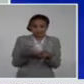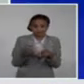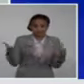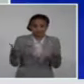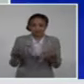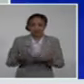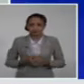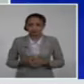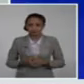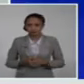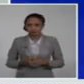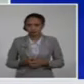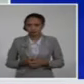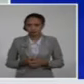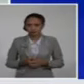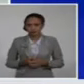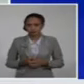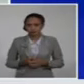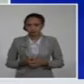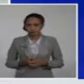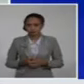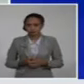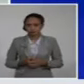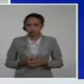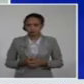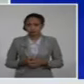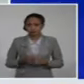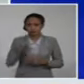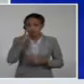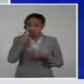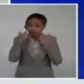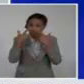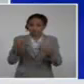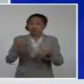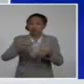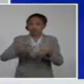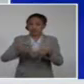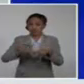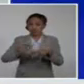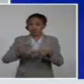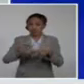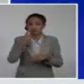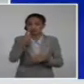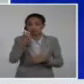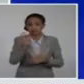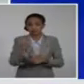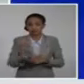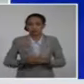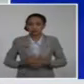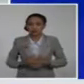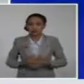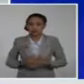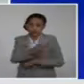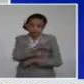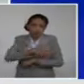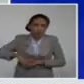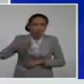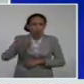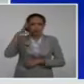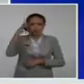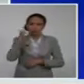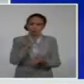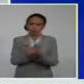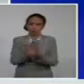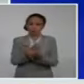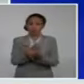autóctonos. Realmente una transmisión muy importante que nuestra población debe interiorizarla